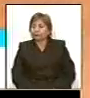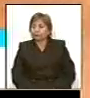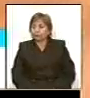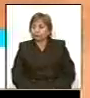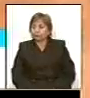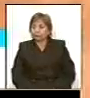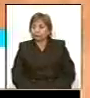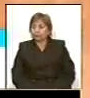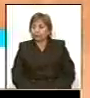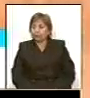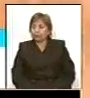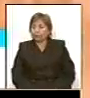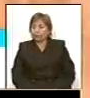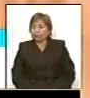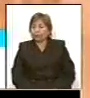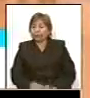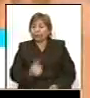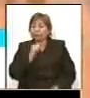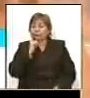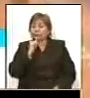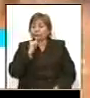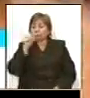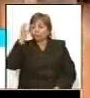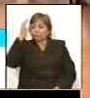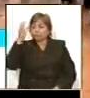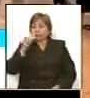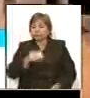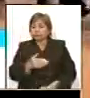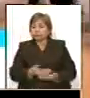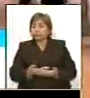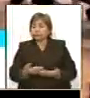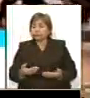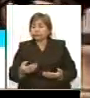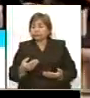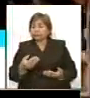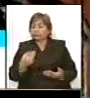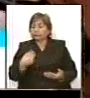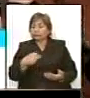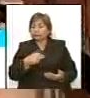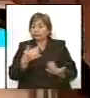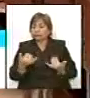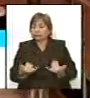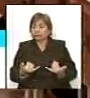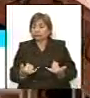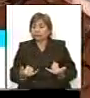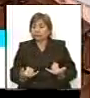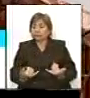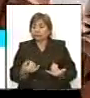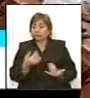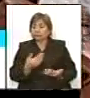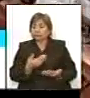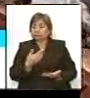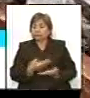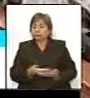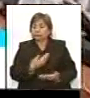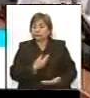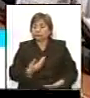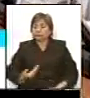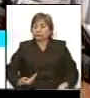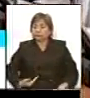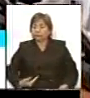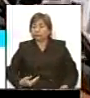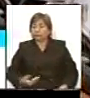esta falta de capacidad que ya es, digamos, no es de ahora, es estructural, de los gobiernos subnacionales.